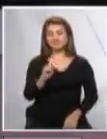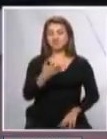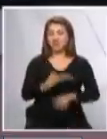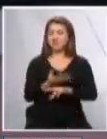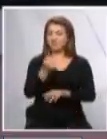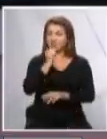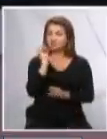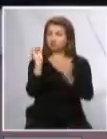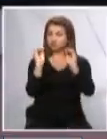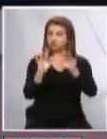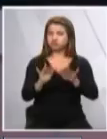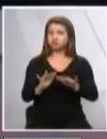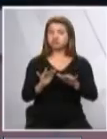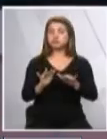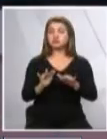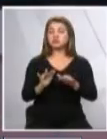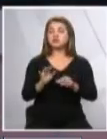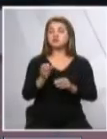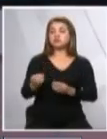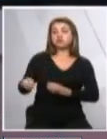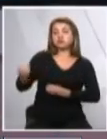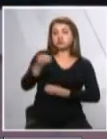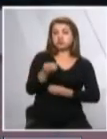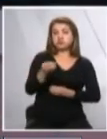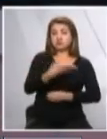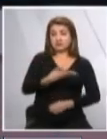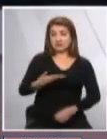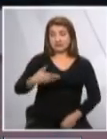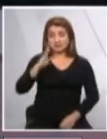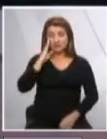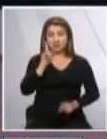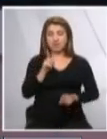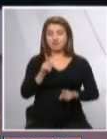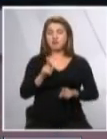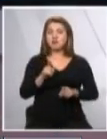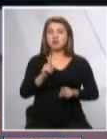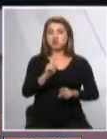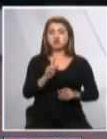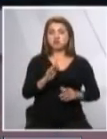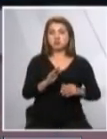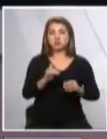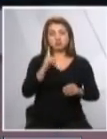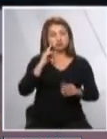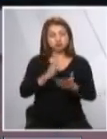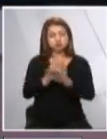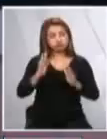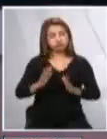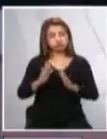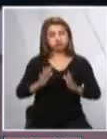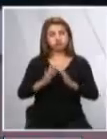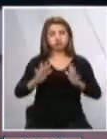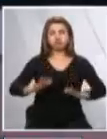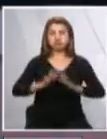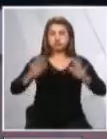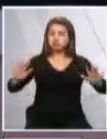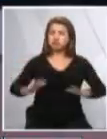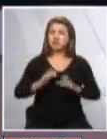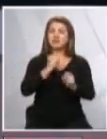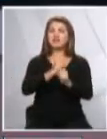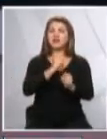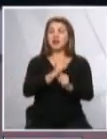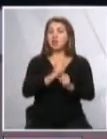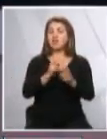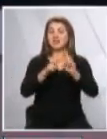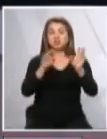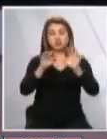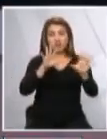que el capital político de la presidenta nuevamente va a tener que ponerse a fuego. Ella no ha parado, no ha dejado de trabajar y ha seguido haciendo cosas. Ya dio un